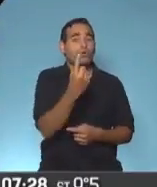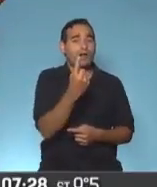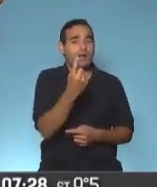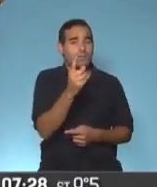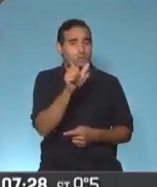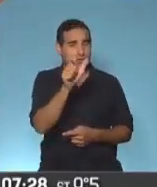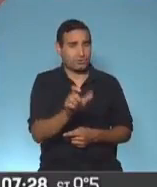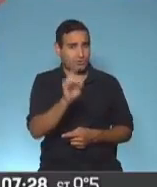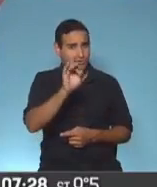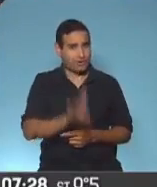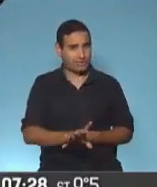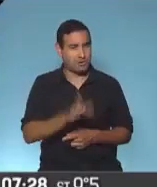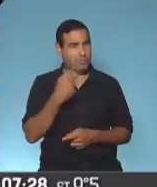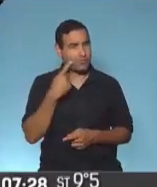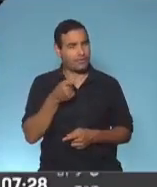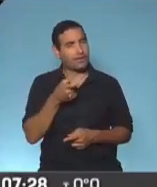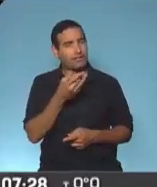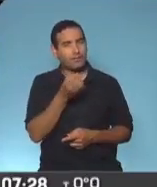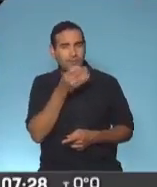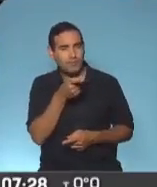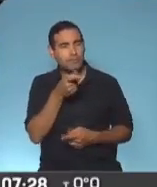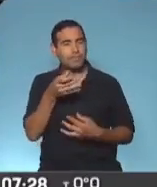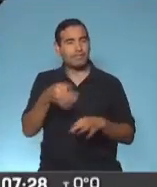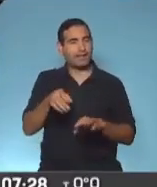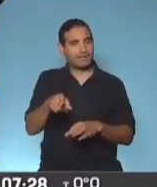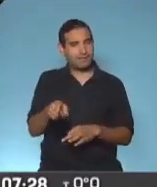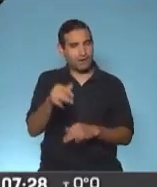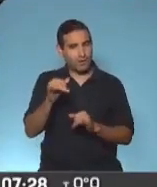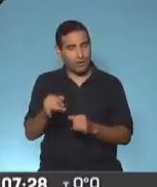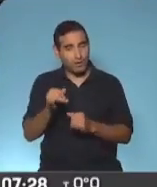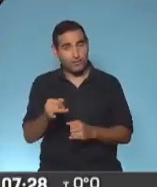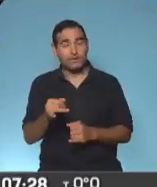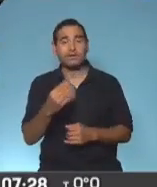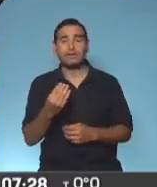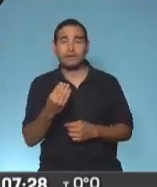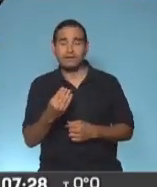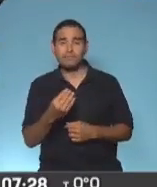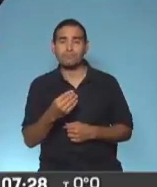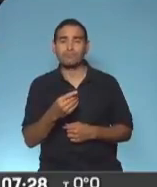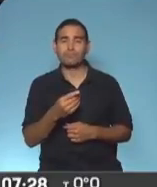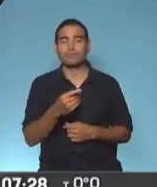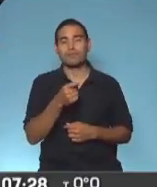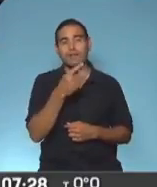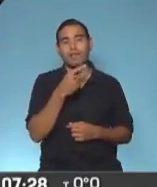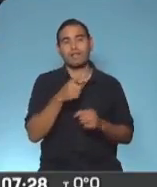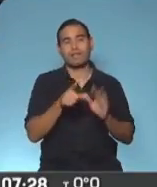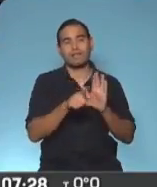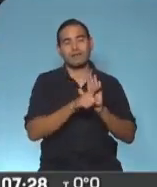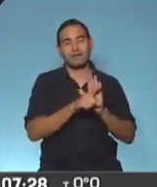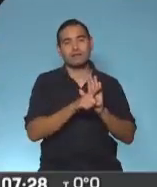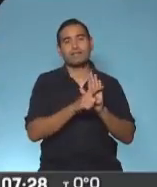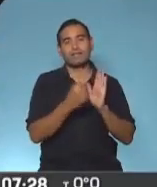podría salvar completamente a este joven de una pena. Y tiene que ver con lo que se conoce en el derecho penal